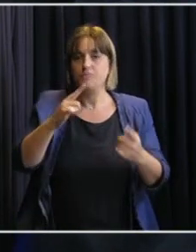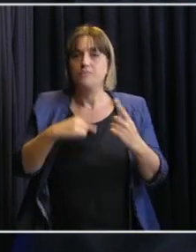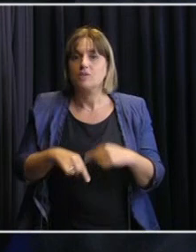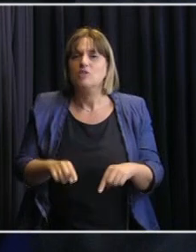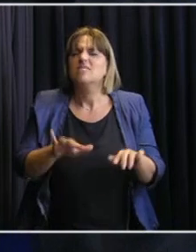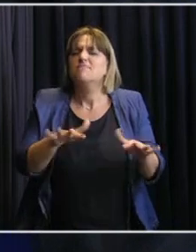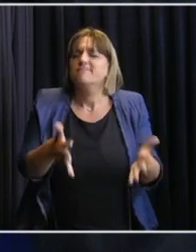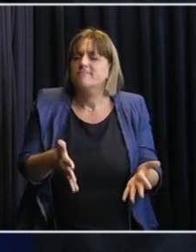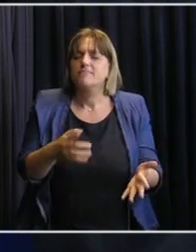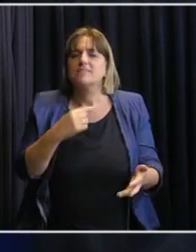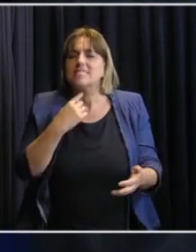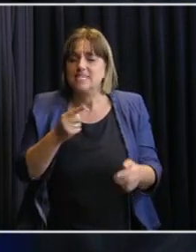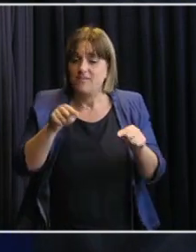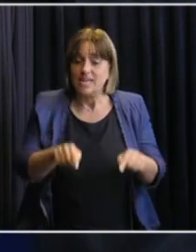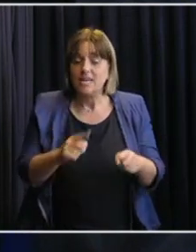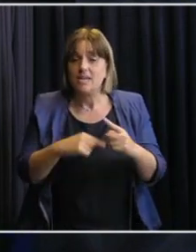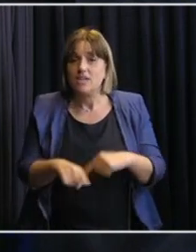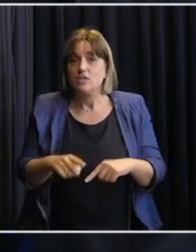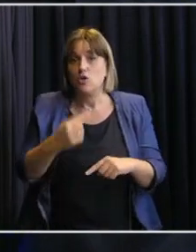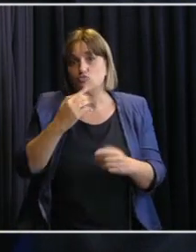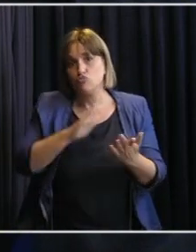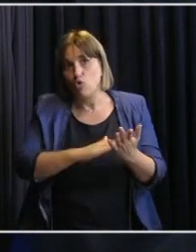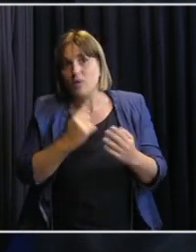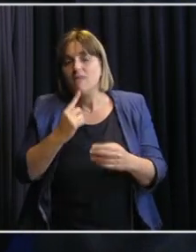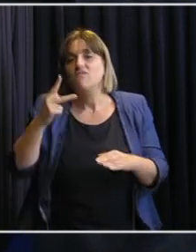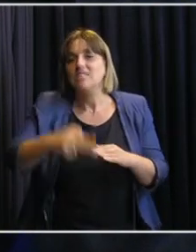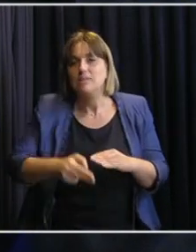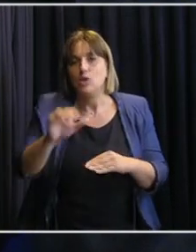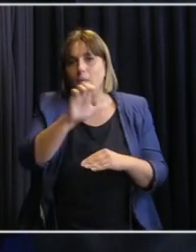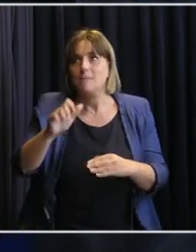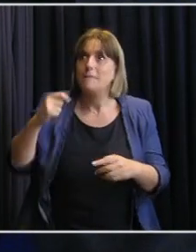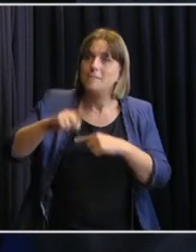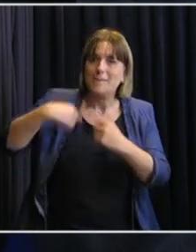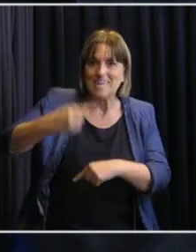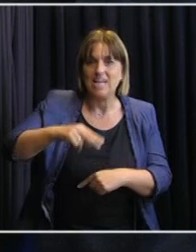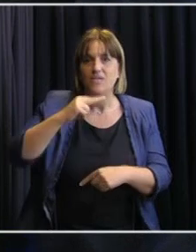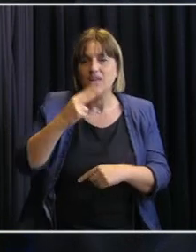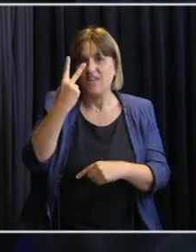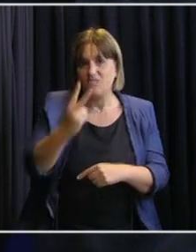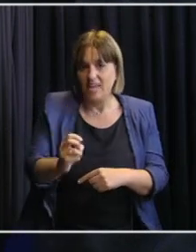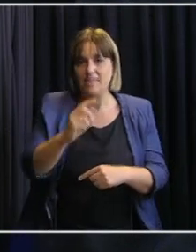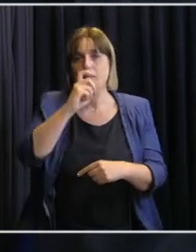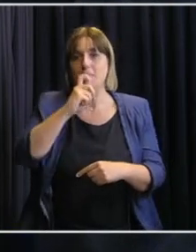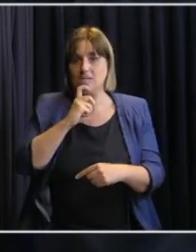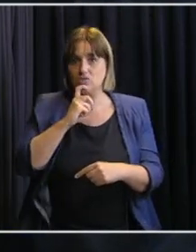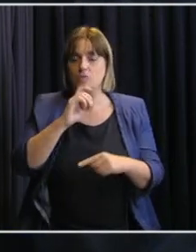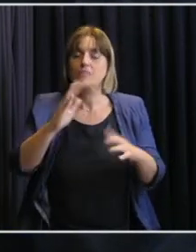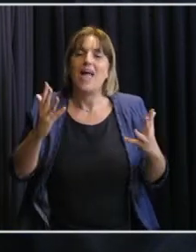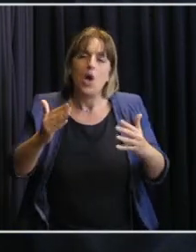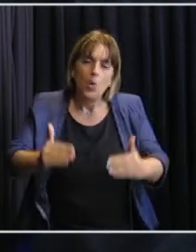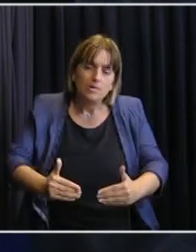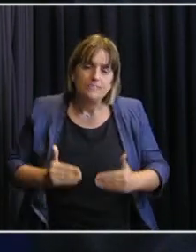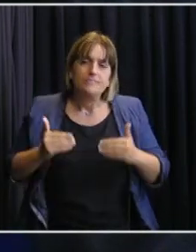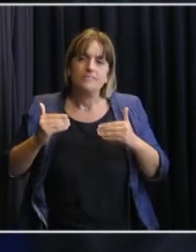Esto significa que las entidades que tenían que decidir el día de mañana, el día del 20 de marzo, va